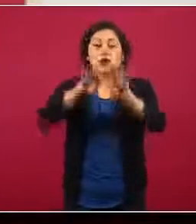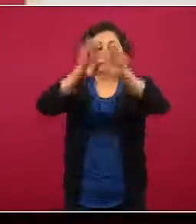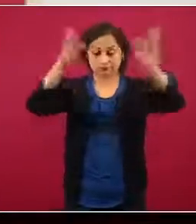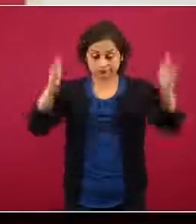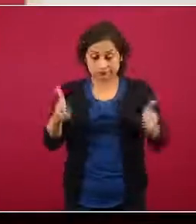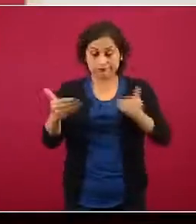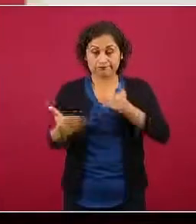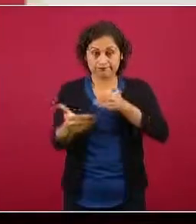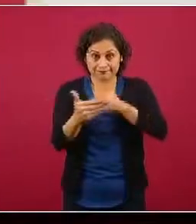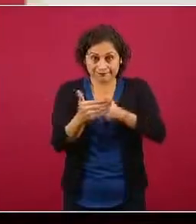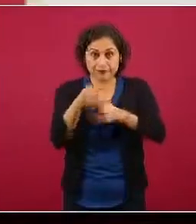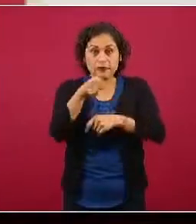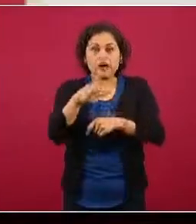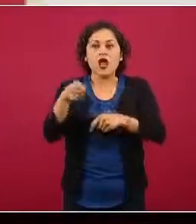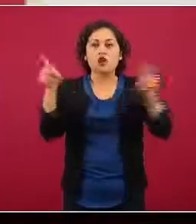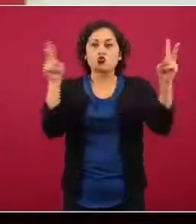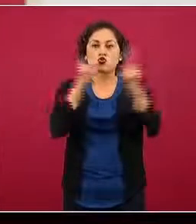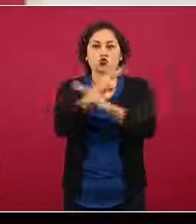en donde haya